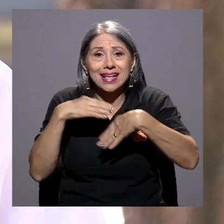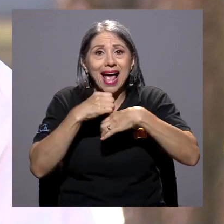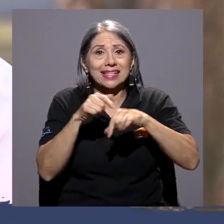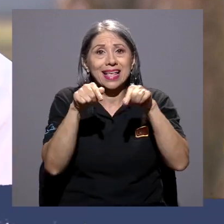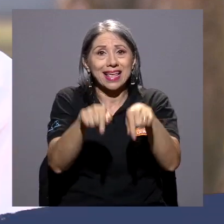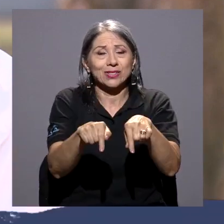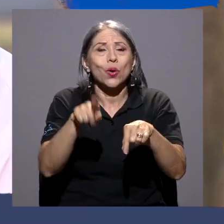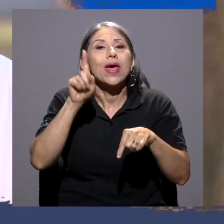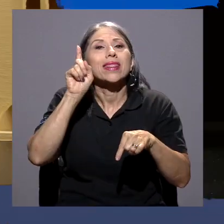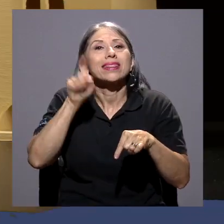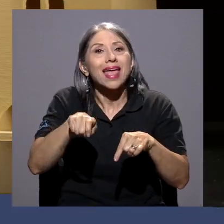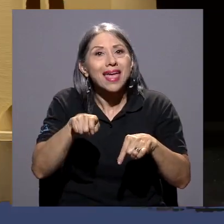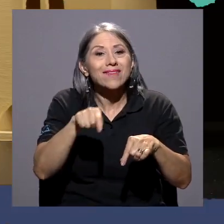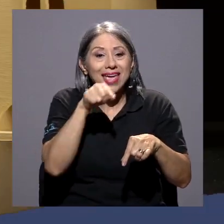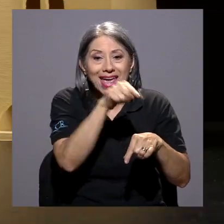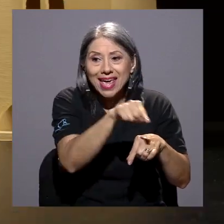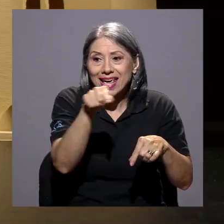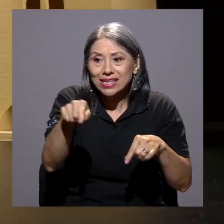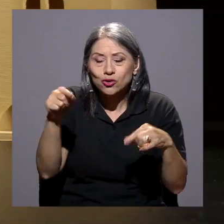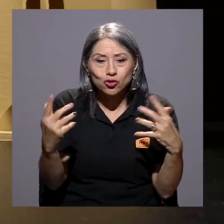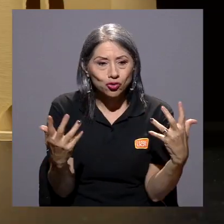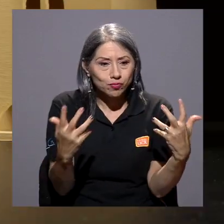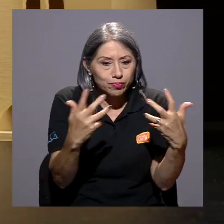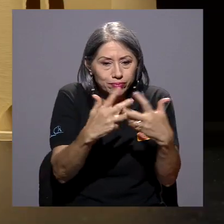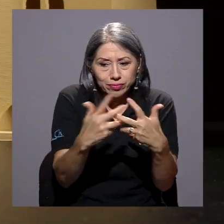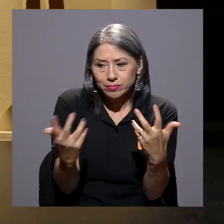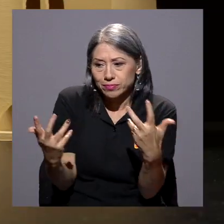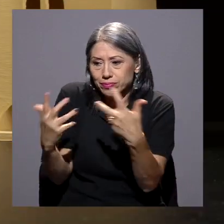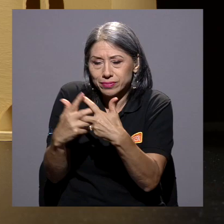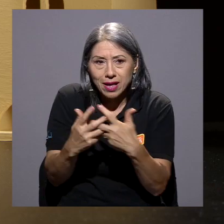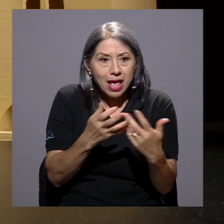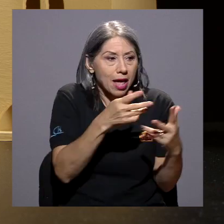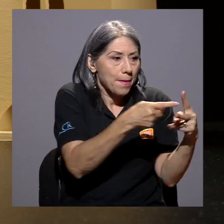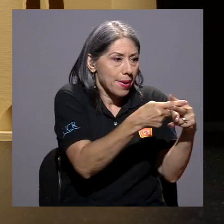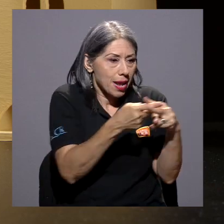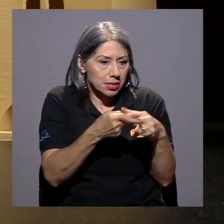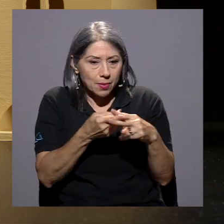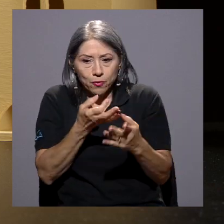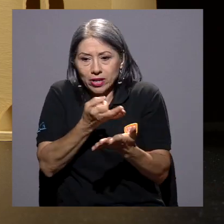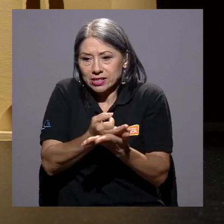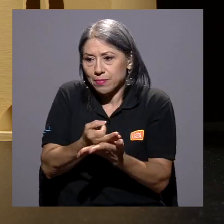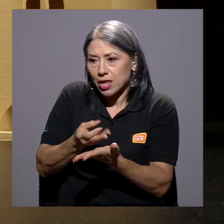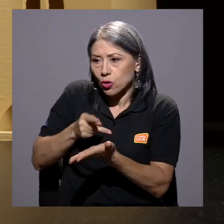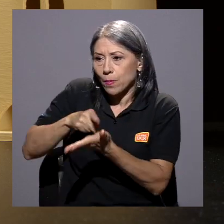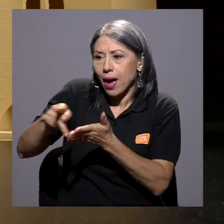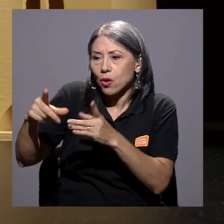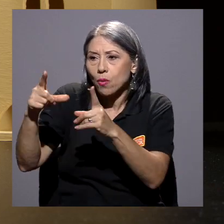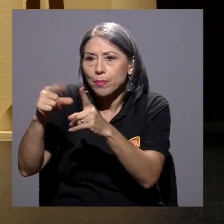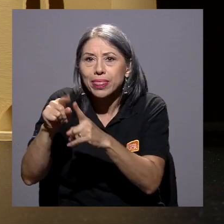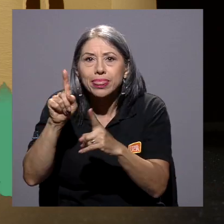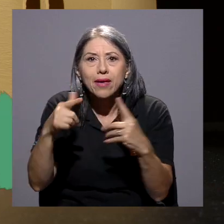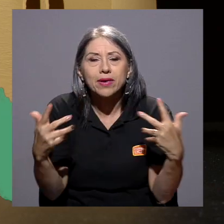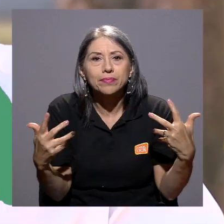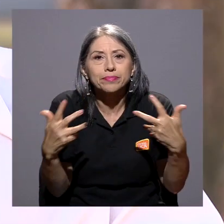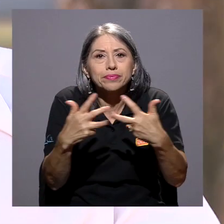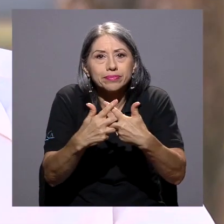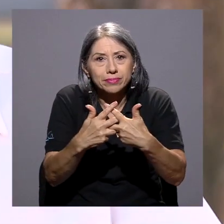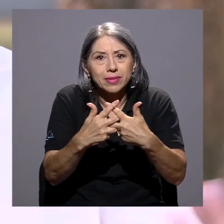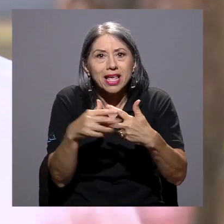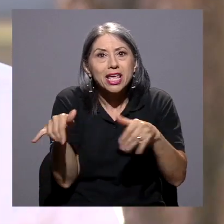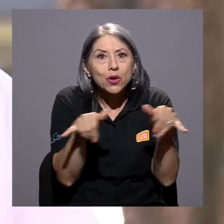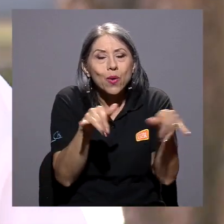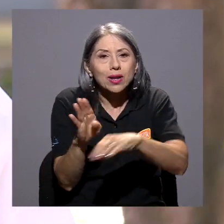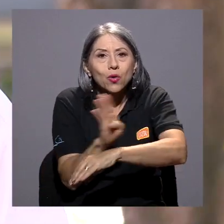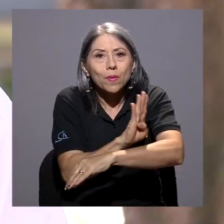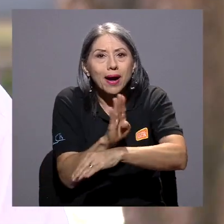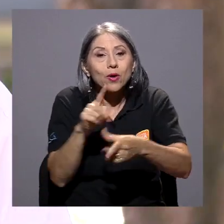esto, tiene que calzar esos costos de los alquileres, esos costos del financiamiento con lo que cuesta financiarse en un banco. Entonces,